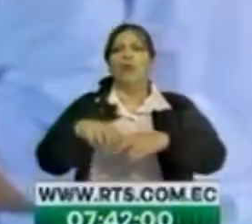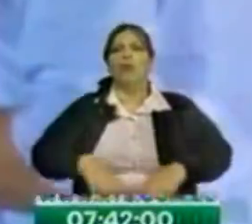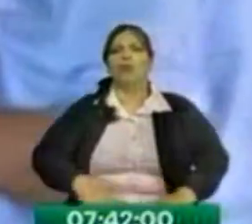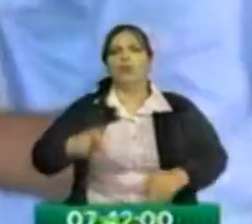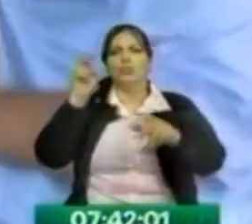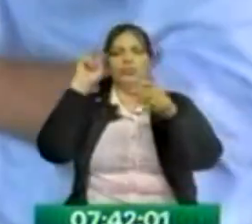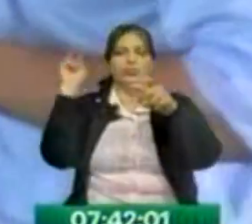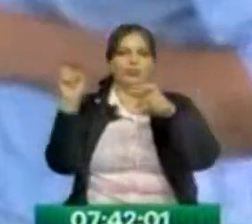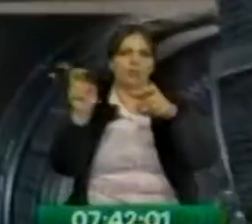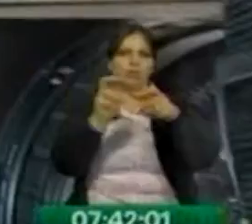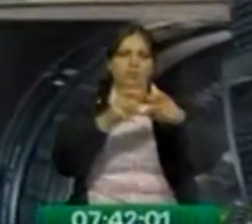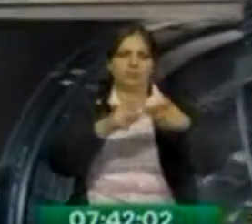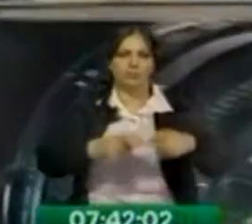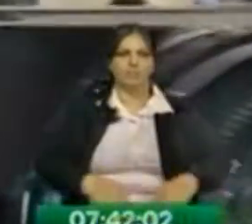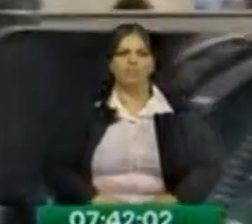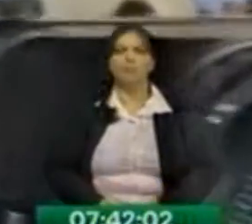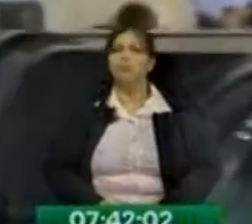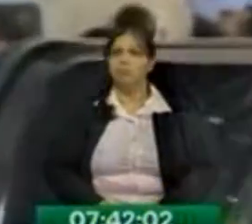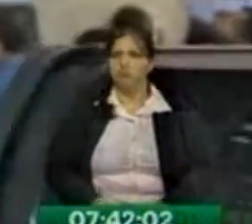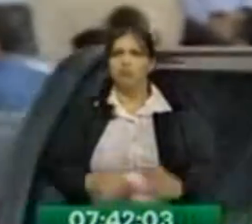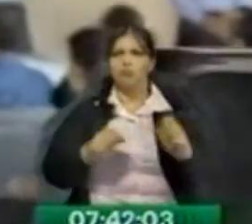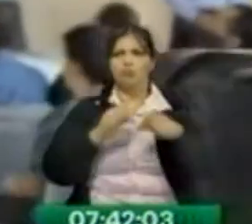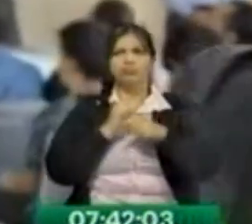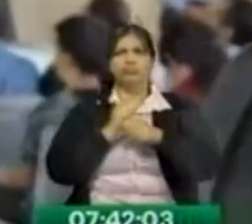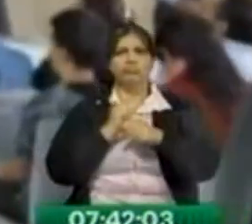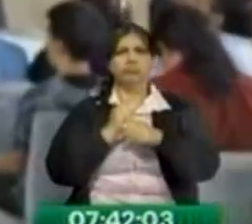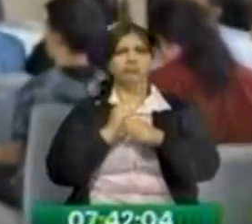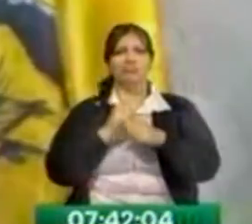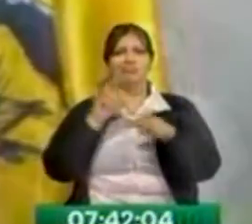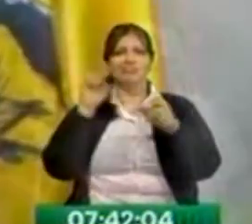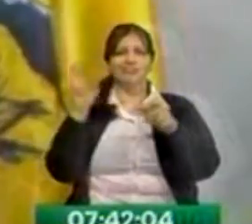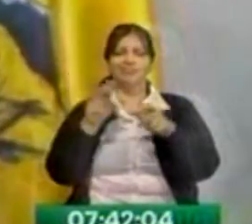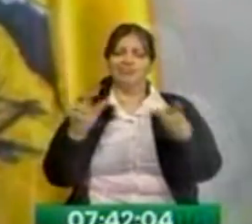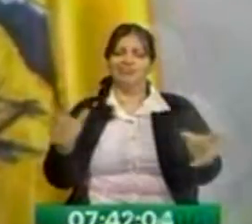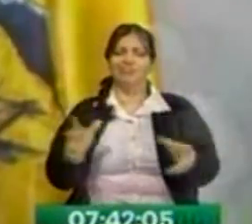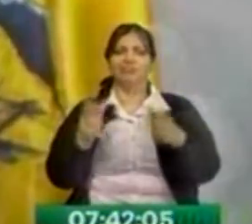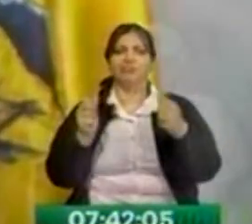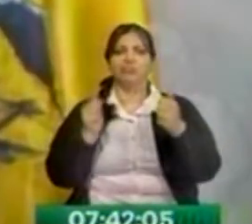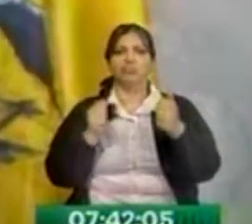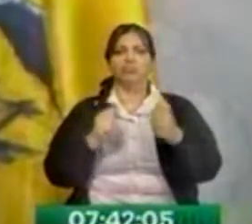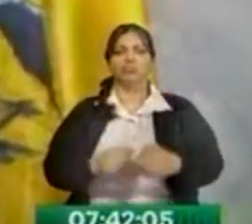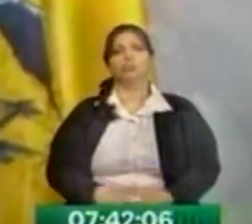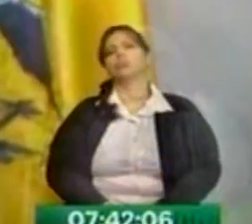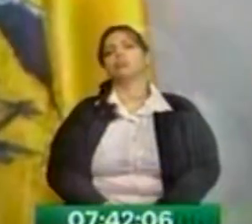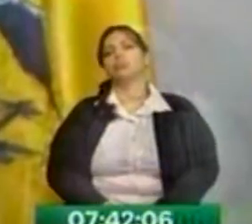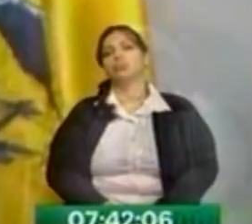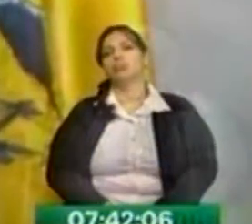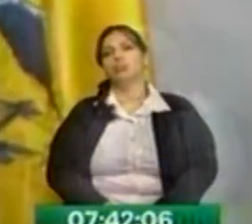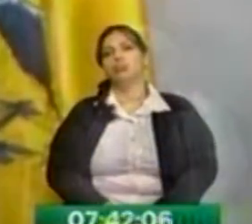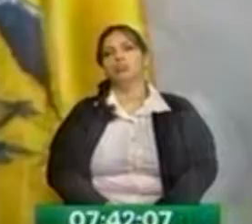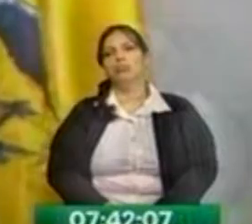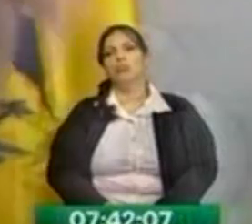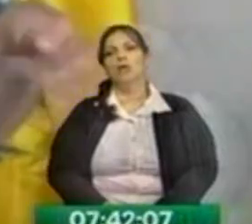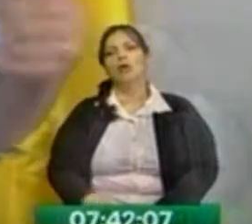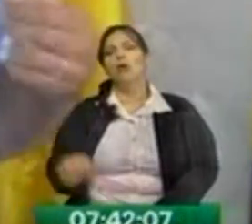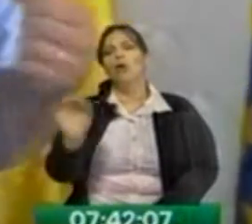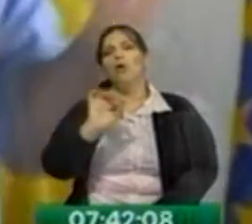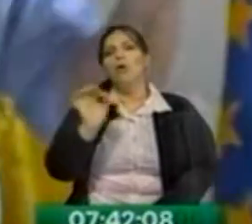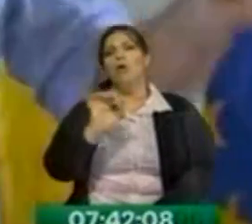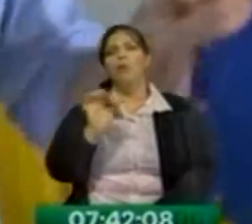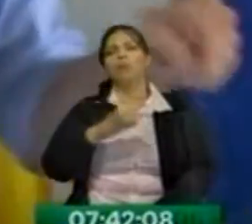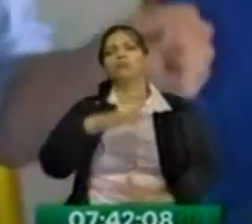turismo que yo creo que es donde hay mucho potencial en la amazonía tercer énfasis va en las alertas tempranas para la paz como